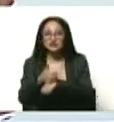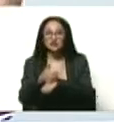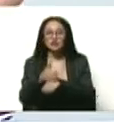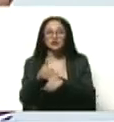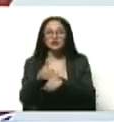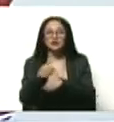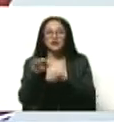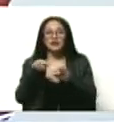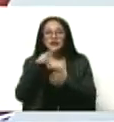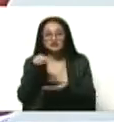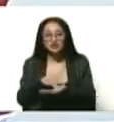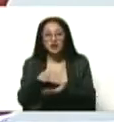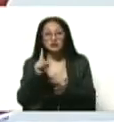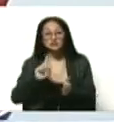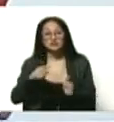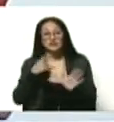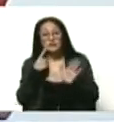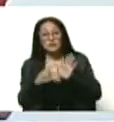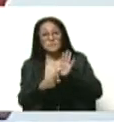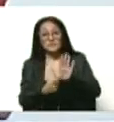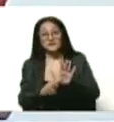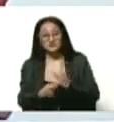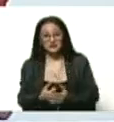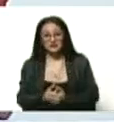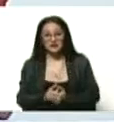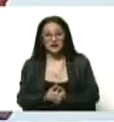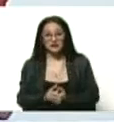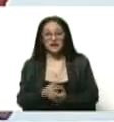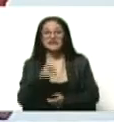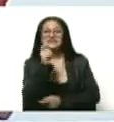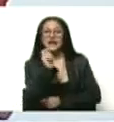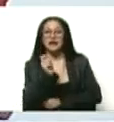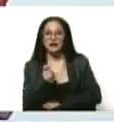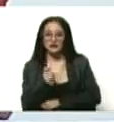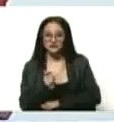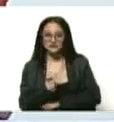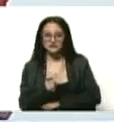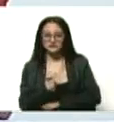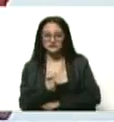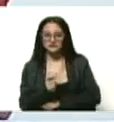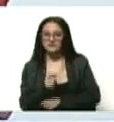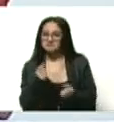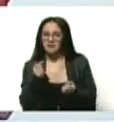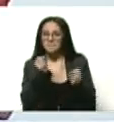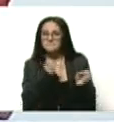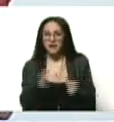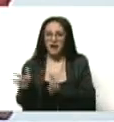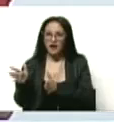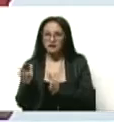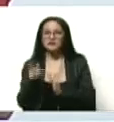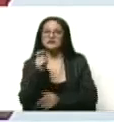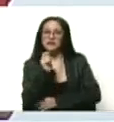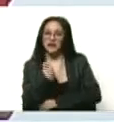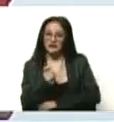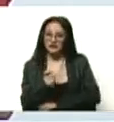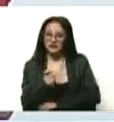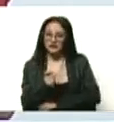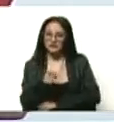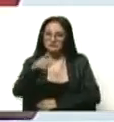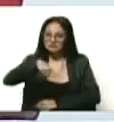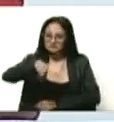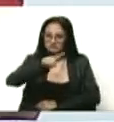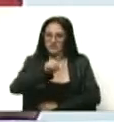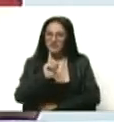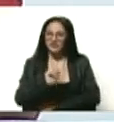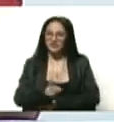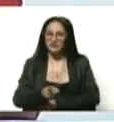debemos presentar las tareas, el plan de tareas que deben tener